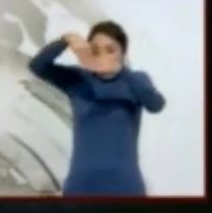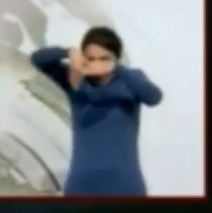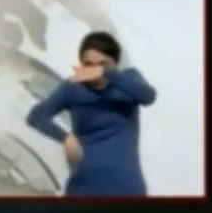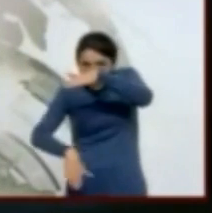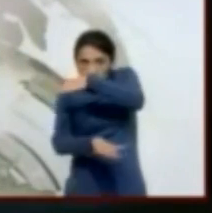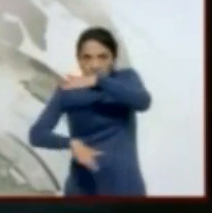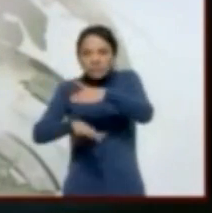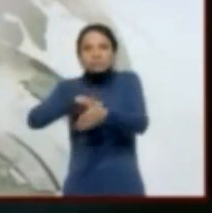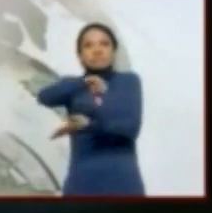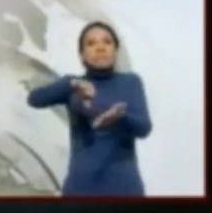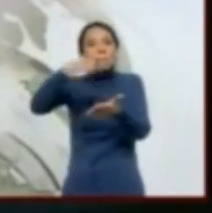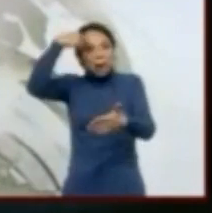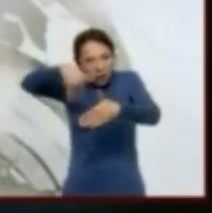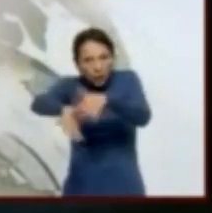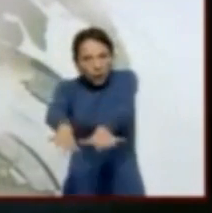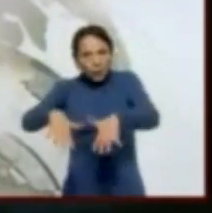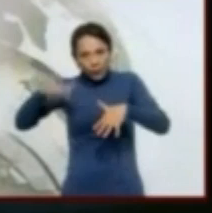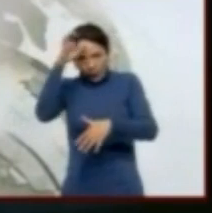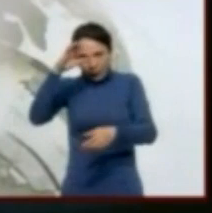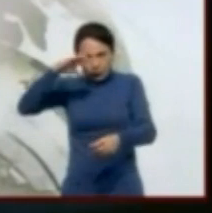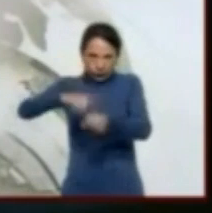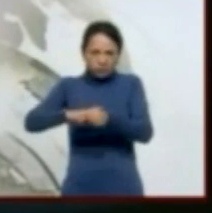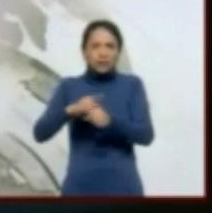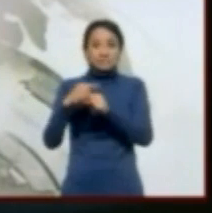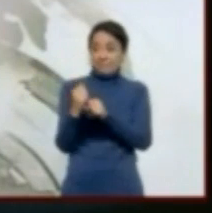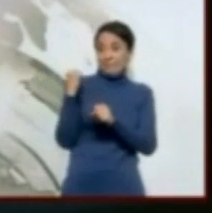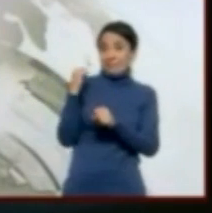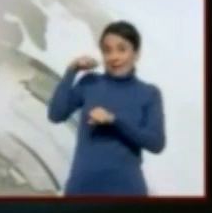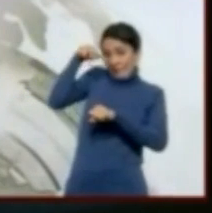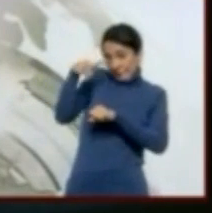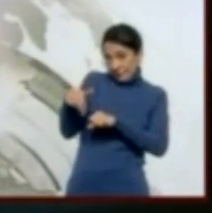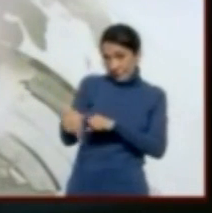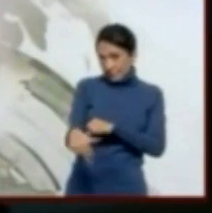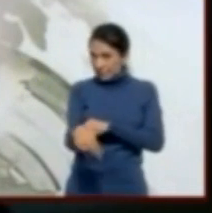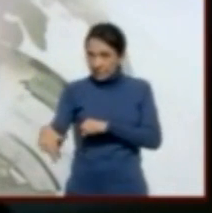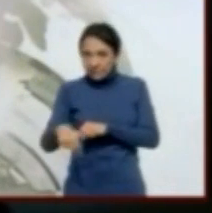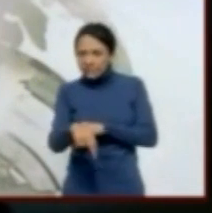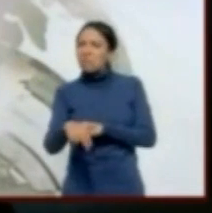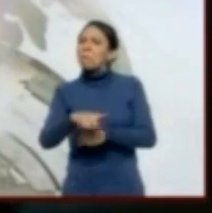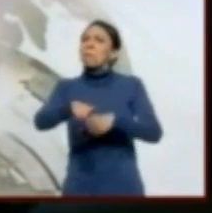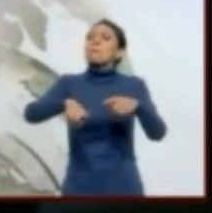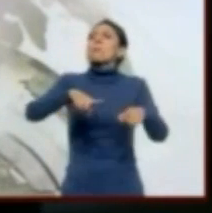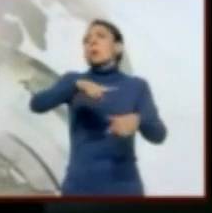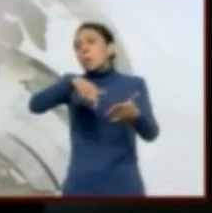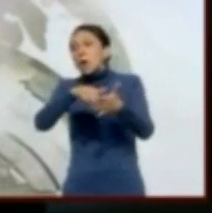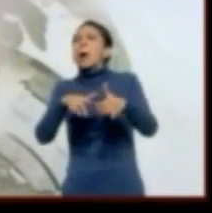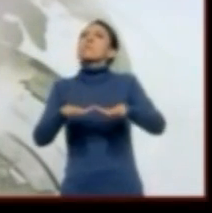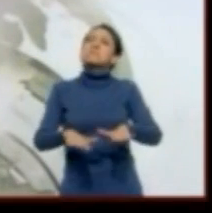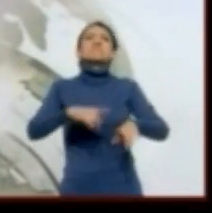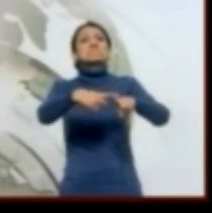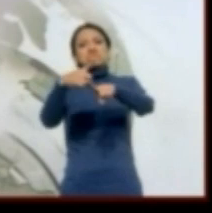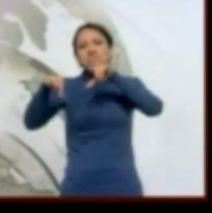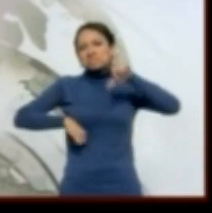baja. Precisamente detrás de mí hay unas escaleras que llevan a sitios acondicionados pues para diversas actividades, lo